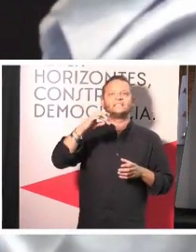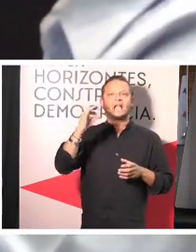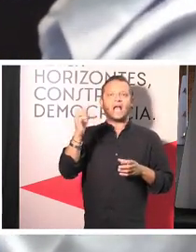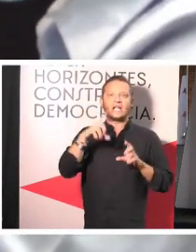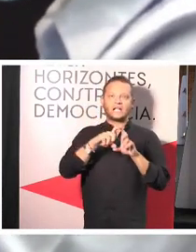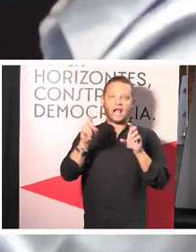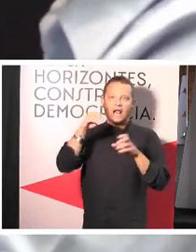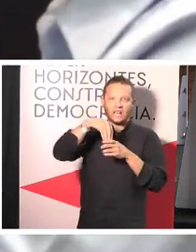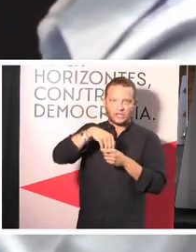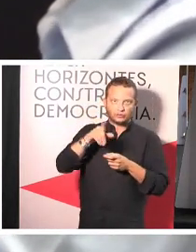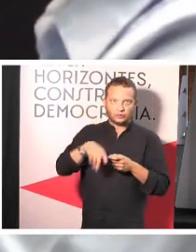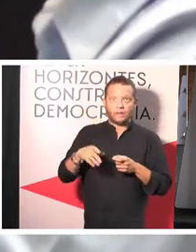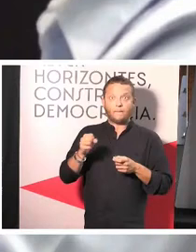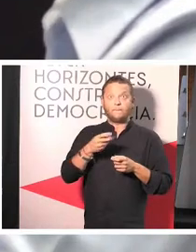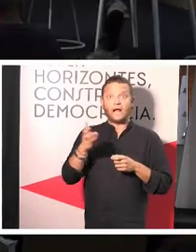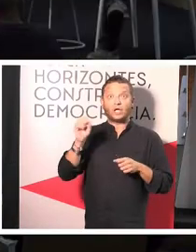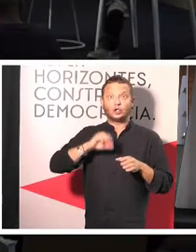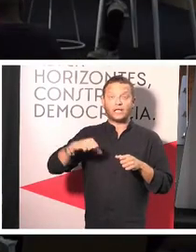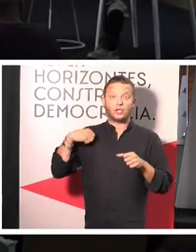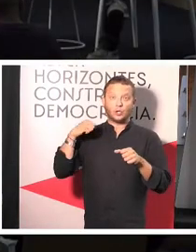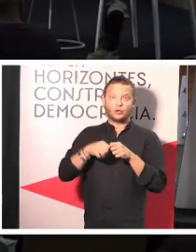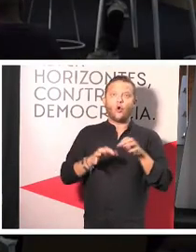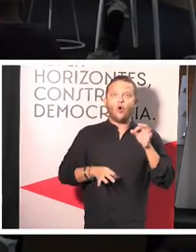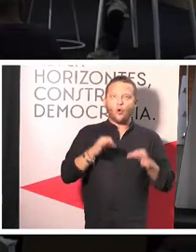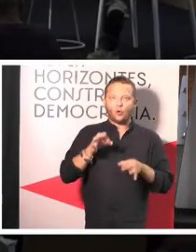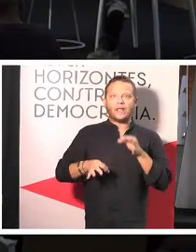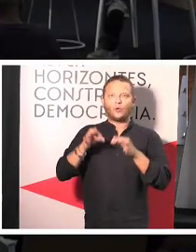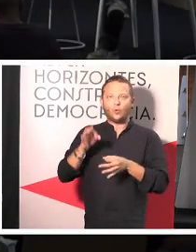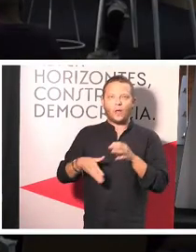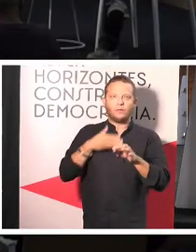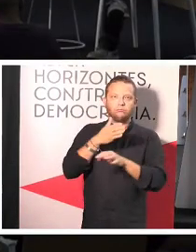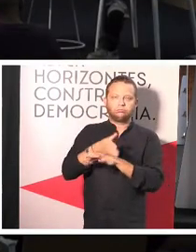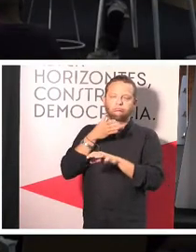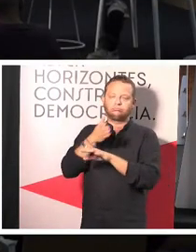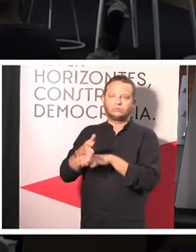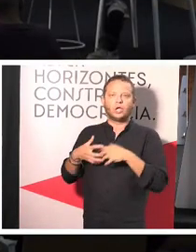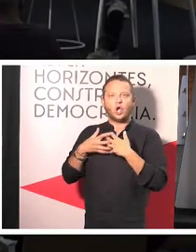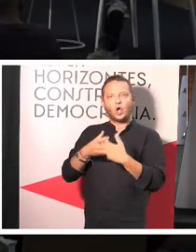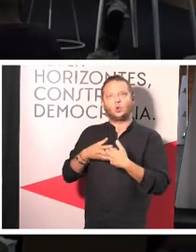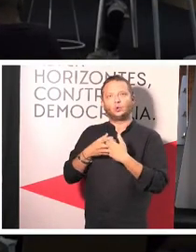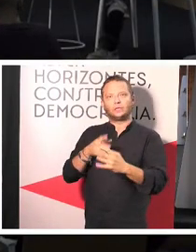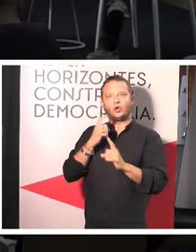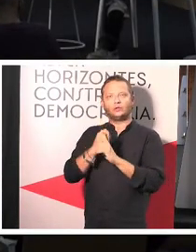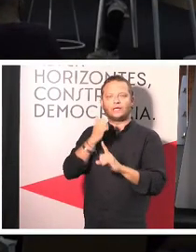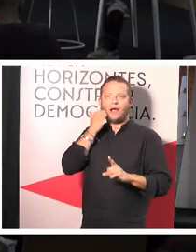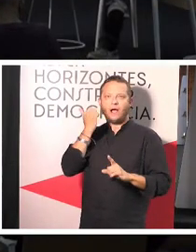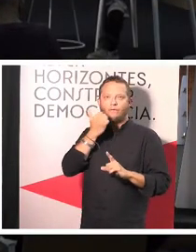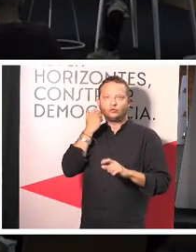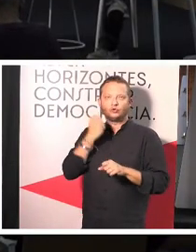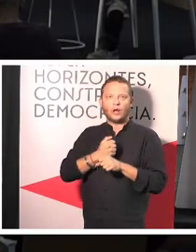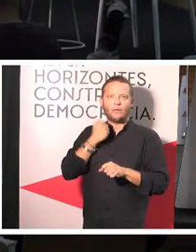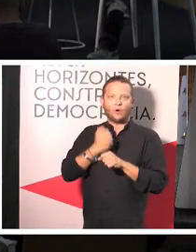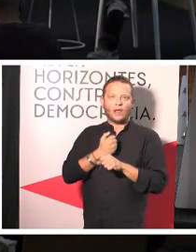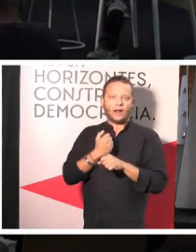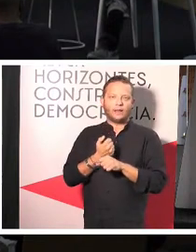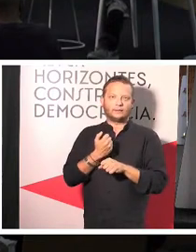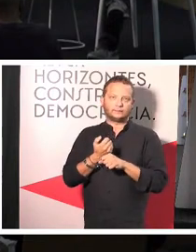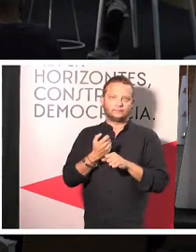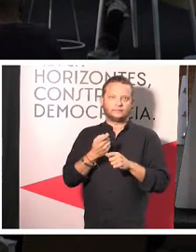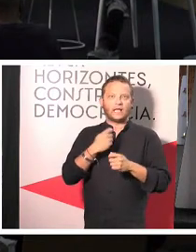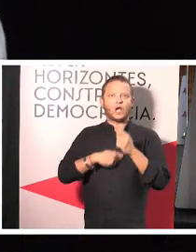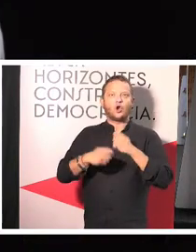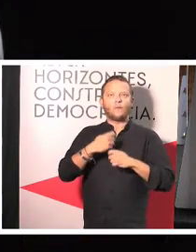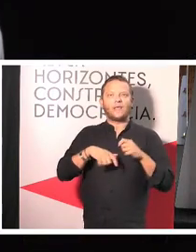ya varios años de juzgado en juzgado y de lucha en lucha contra los abusos laborales de las llamadas